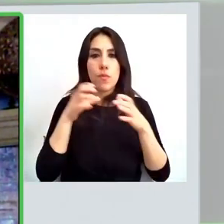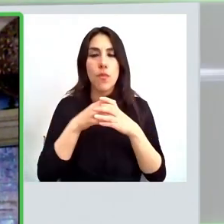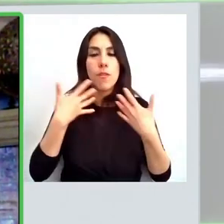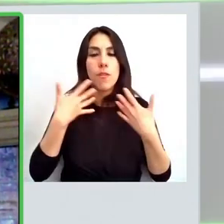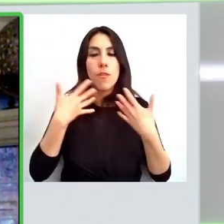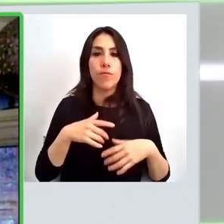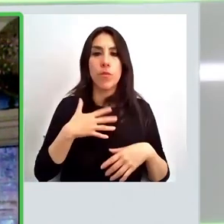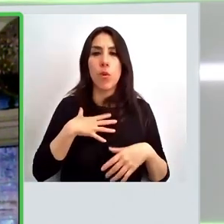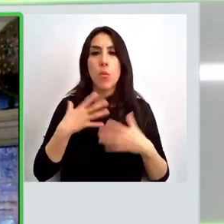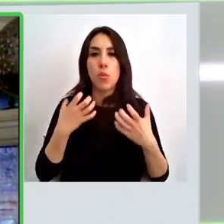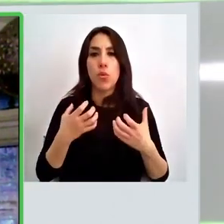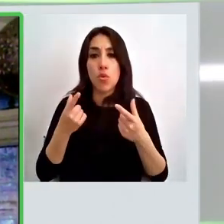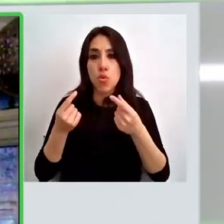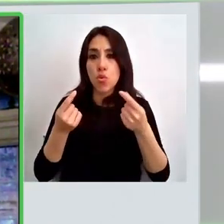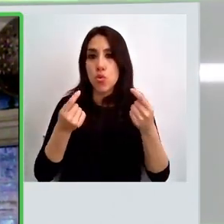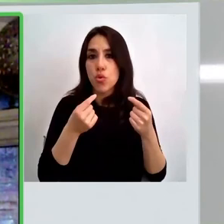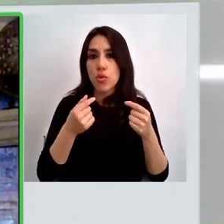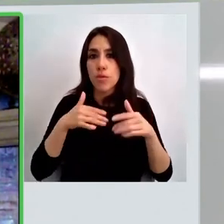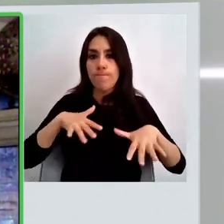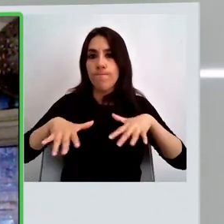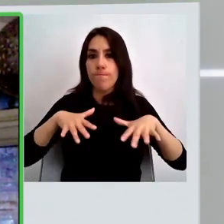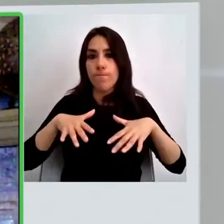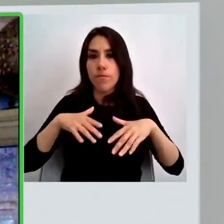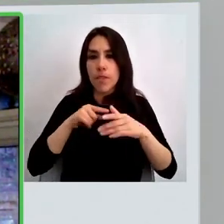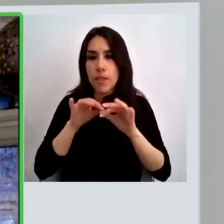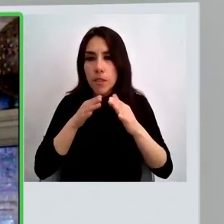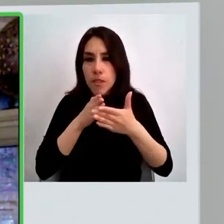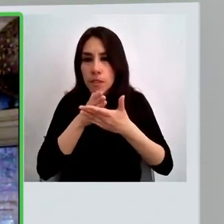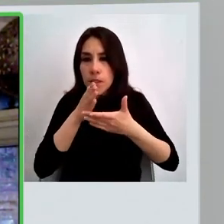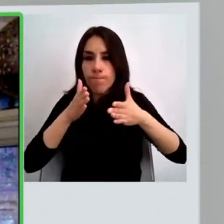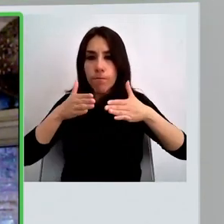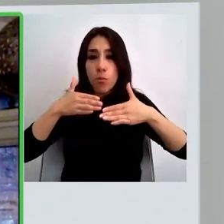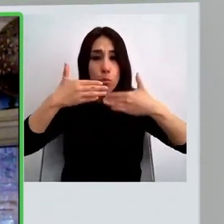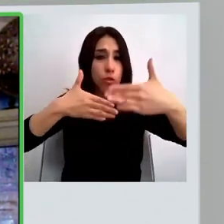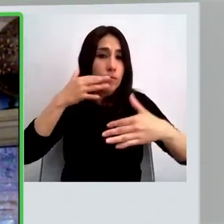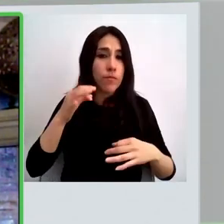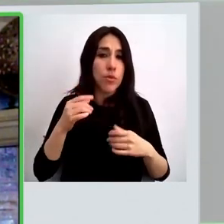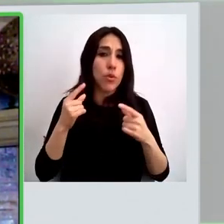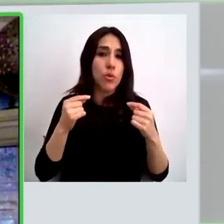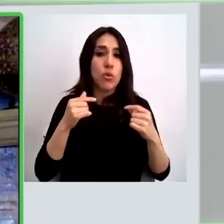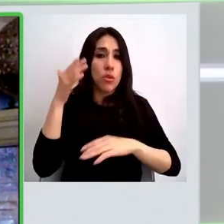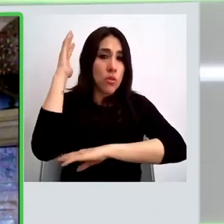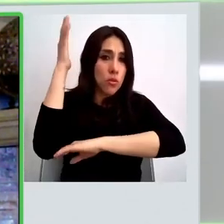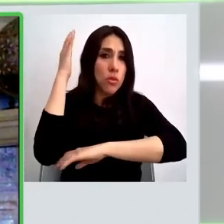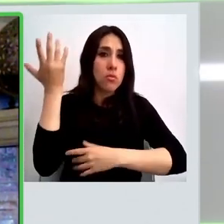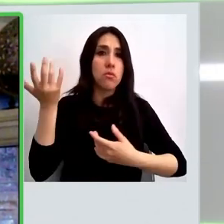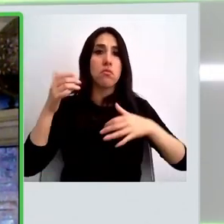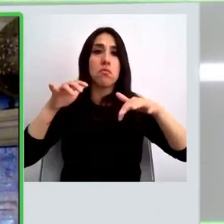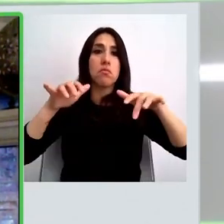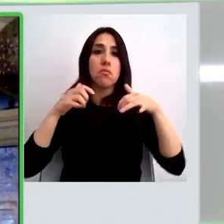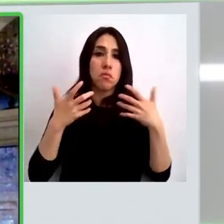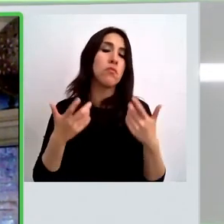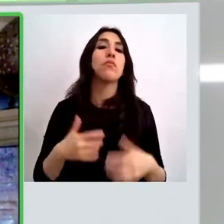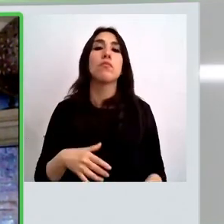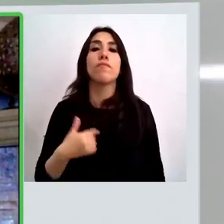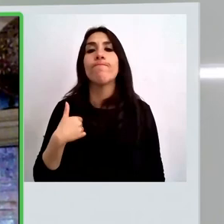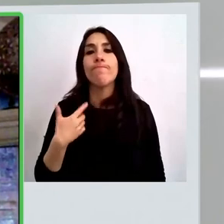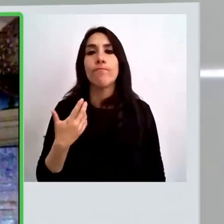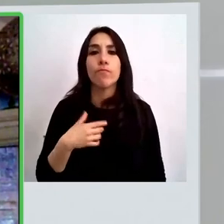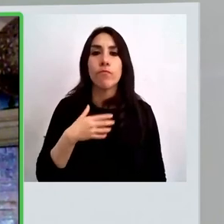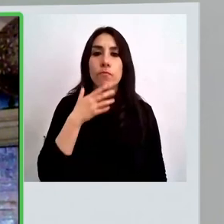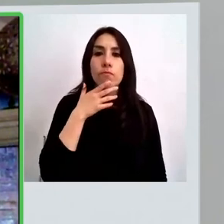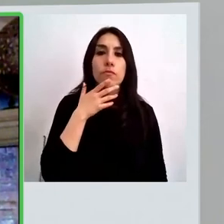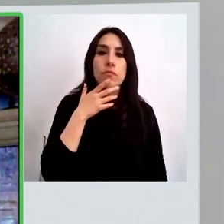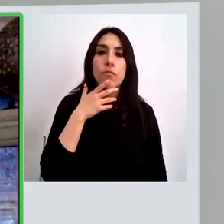funcione se pueden hacer webinarios virtuales que personas con discapacidad hablen de sus